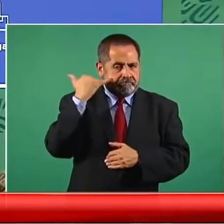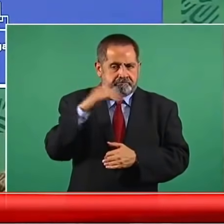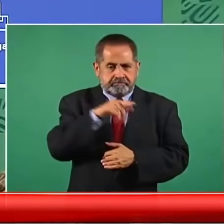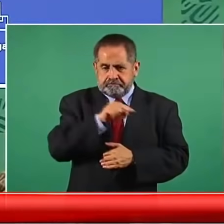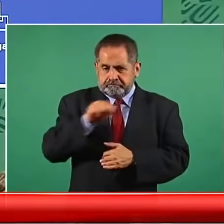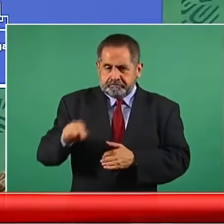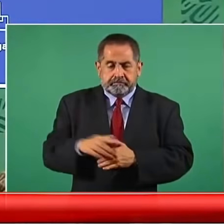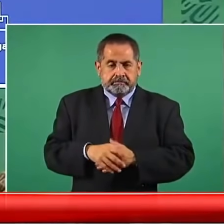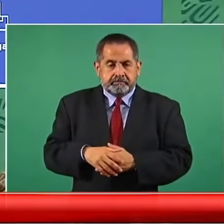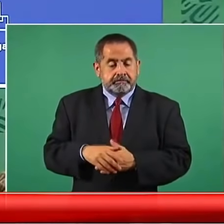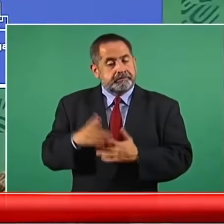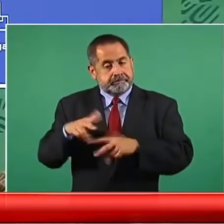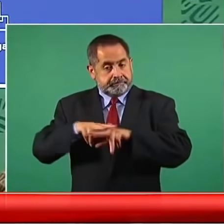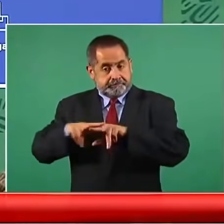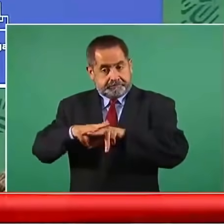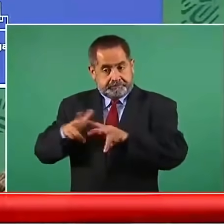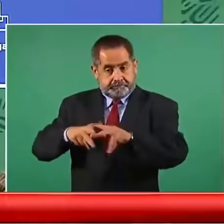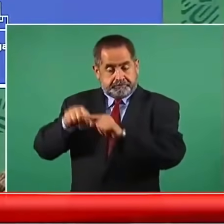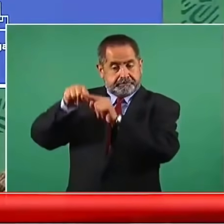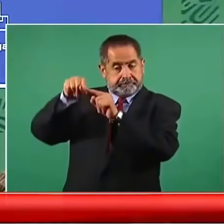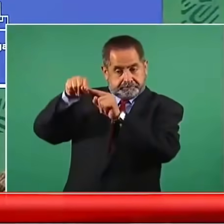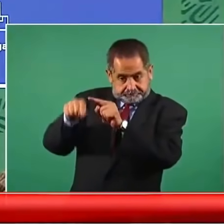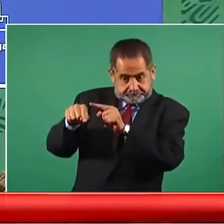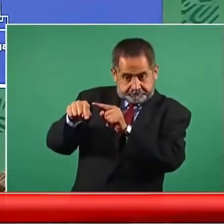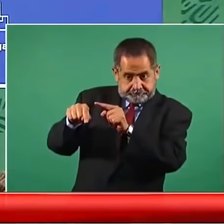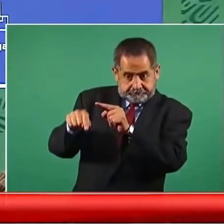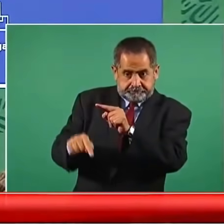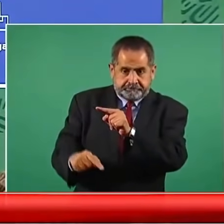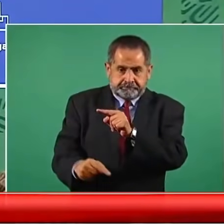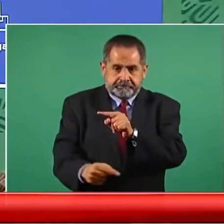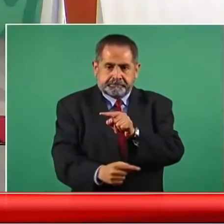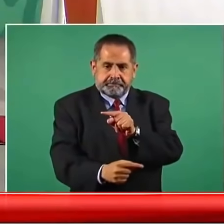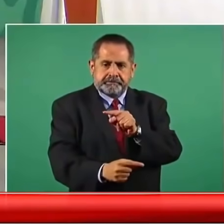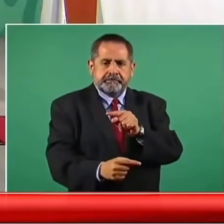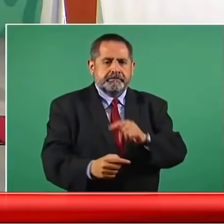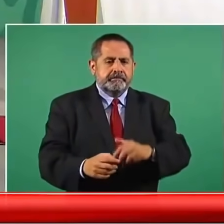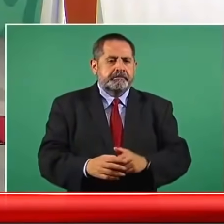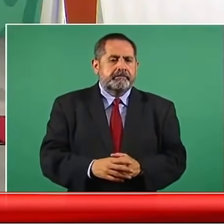Entonces es bajar a